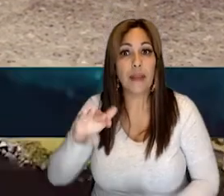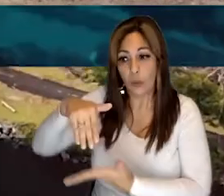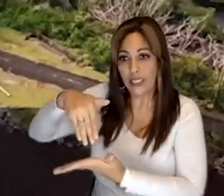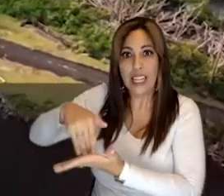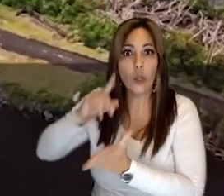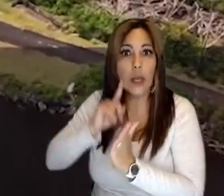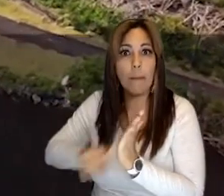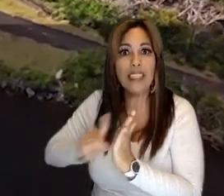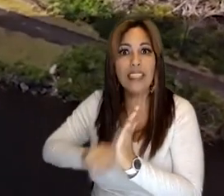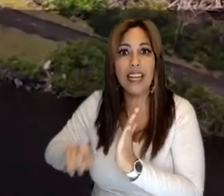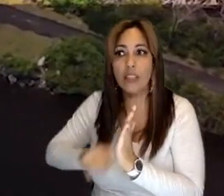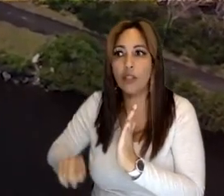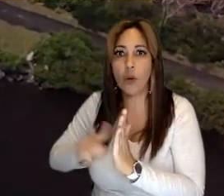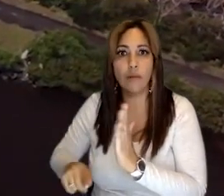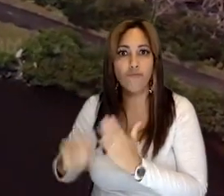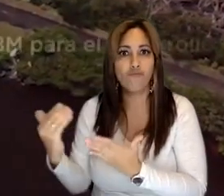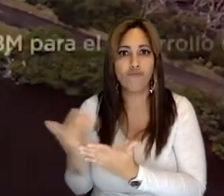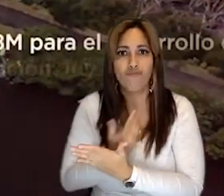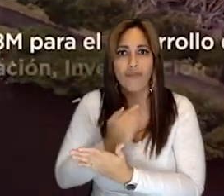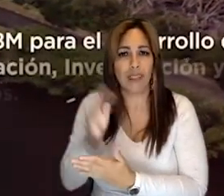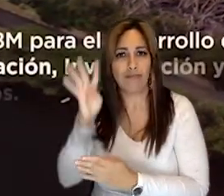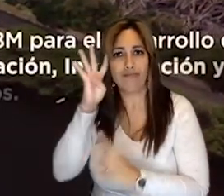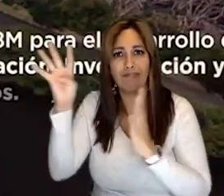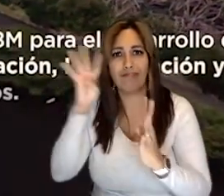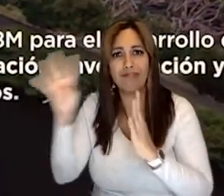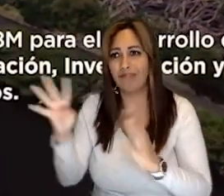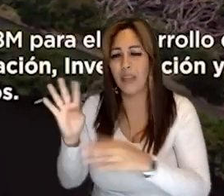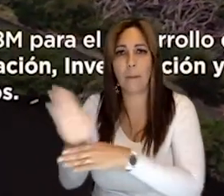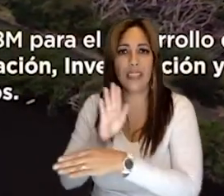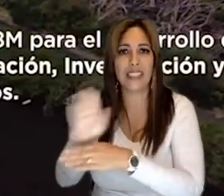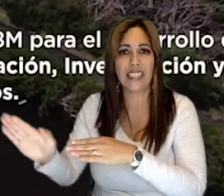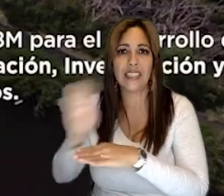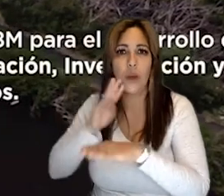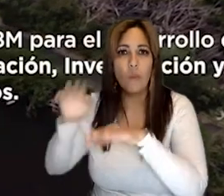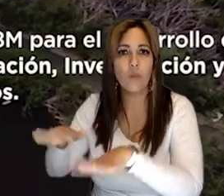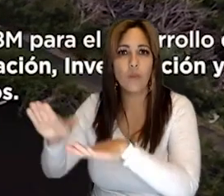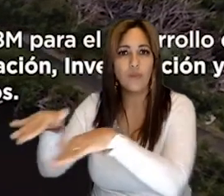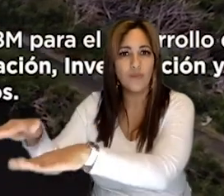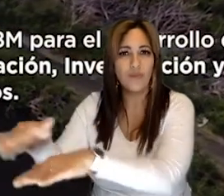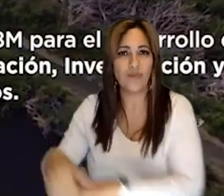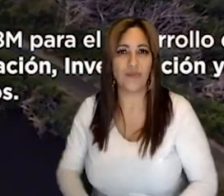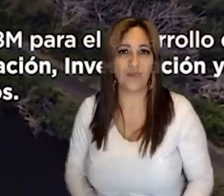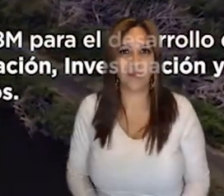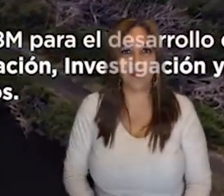Más un centro de investigación, innovación e industrias marinas.